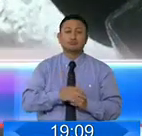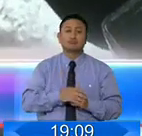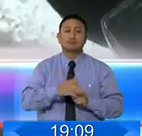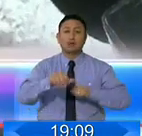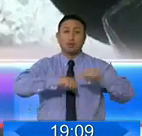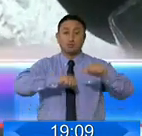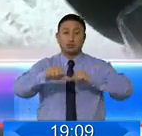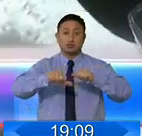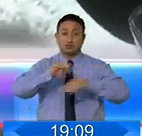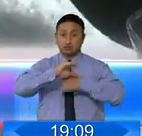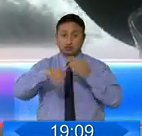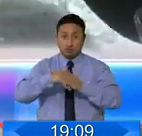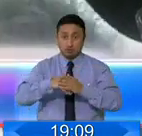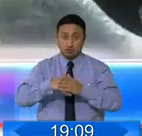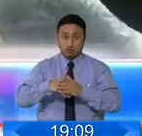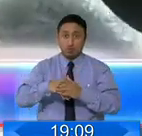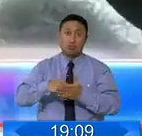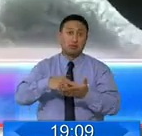los que éramos de contrato,